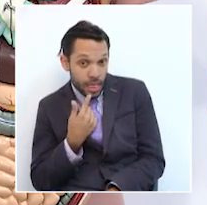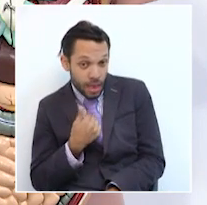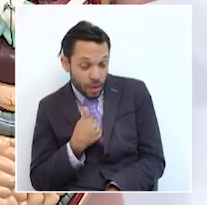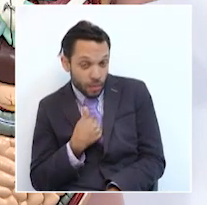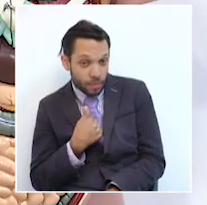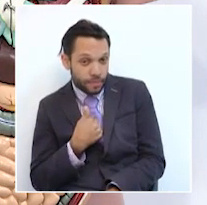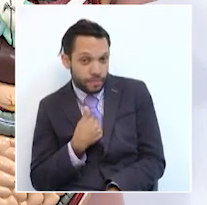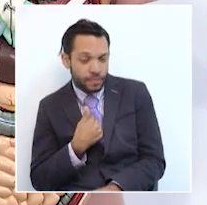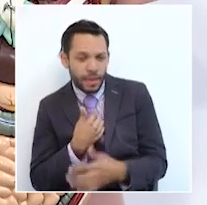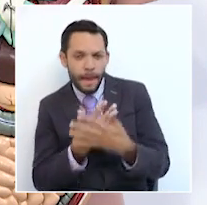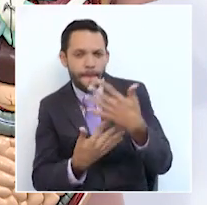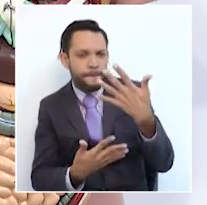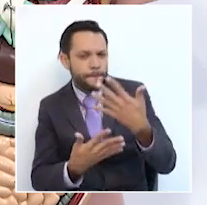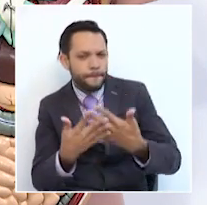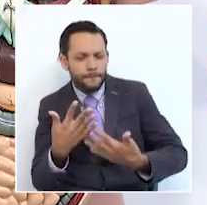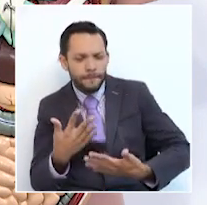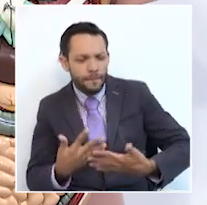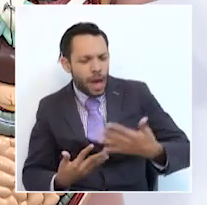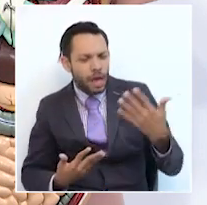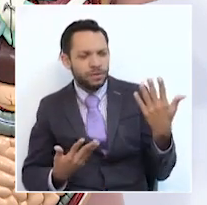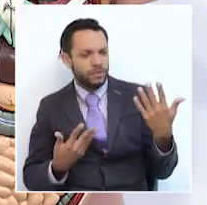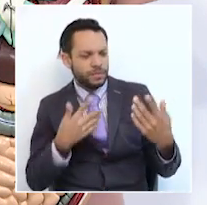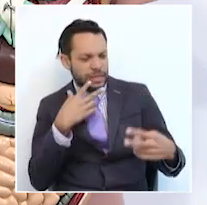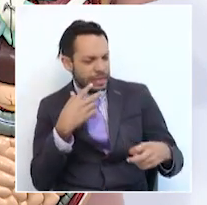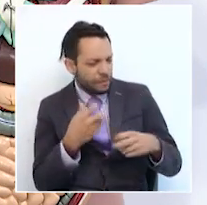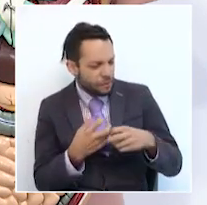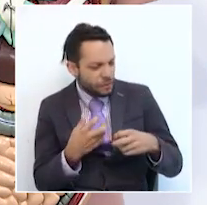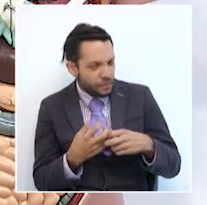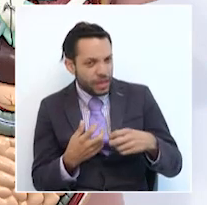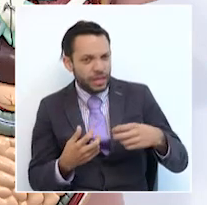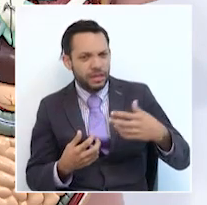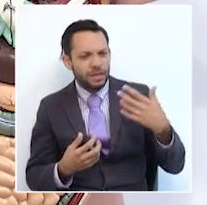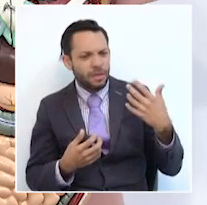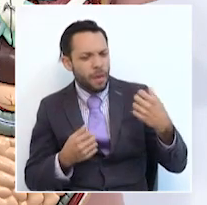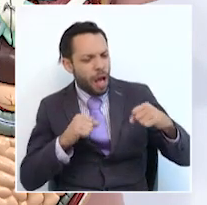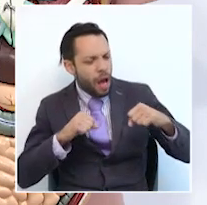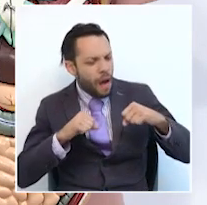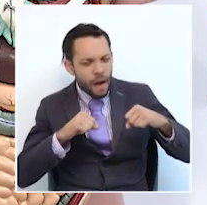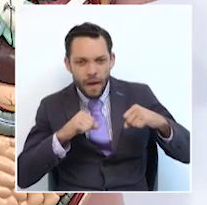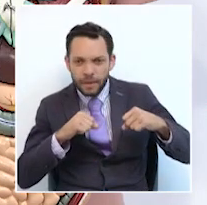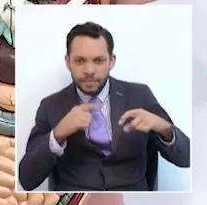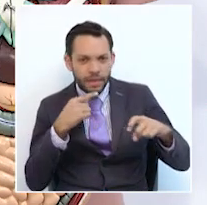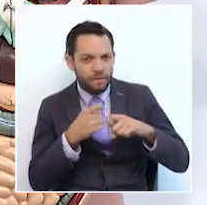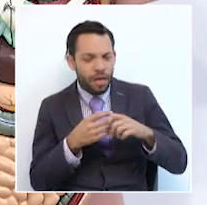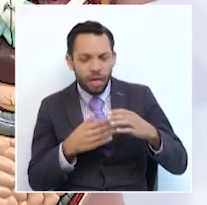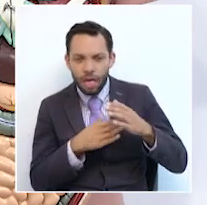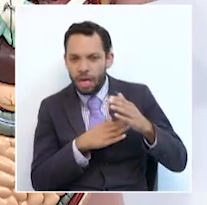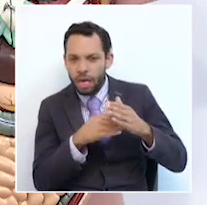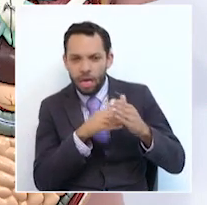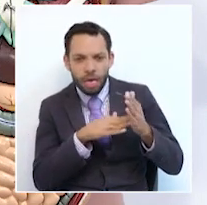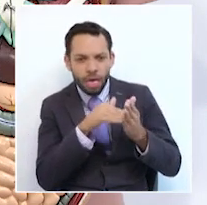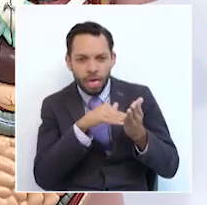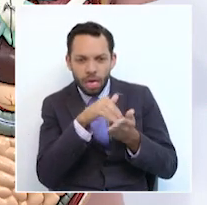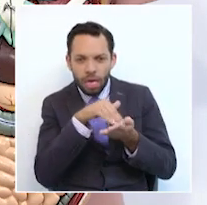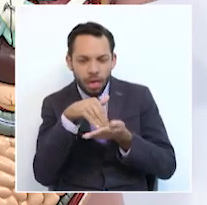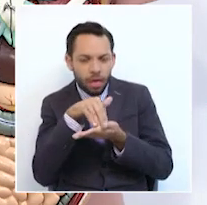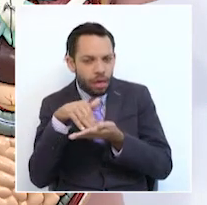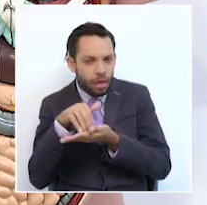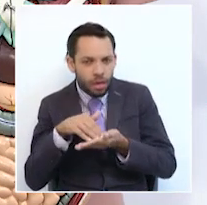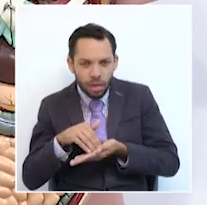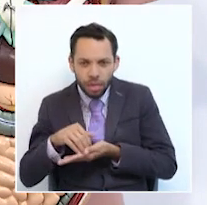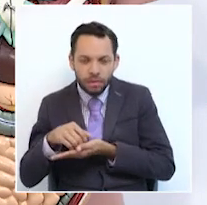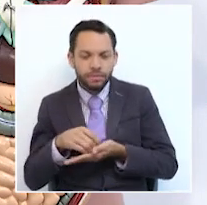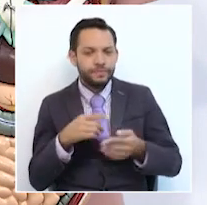no puedo hacerle chuzar ni cortar nada por decir y de personas que tienen problemas de cáncer que